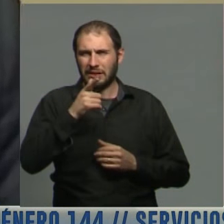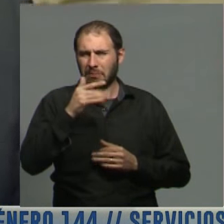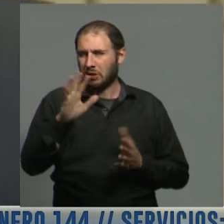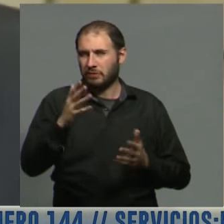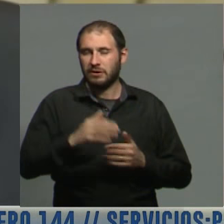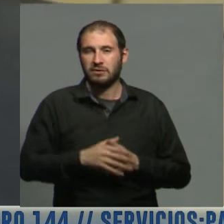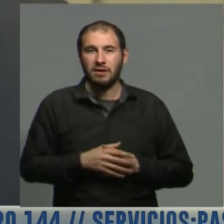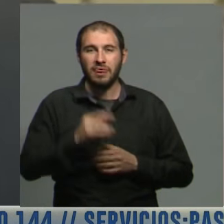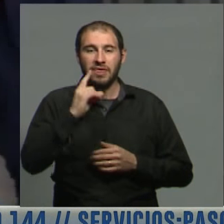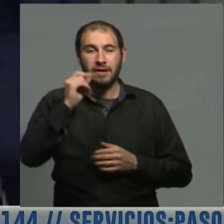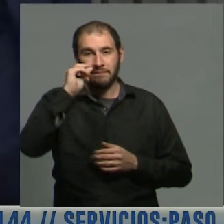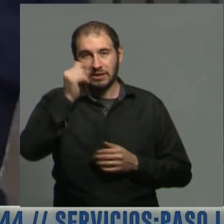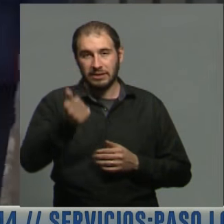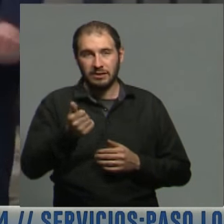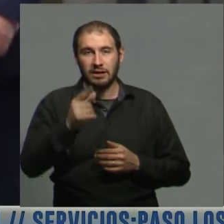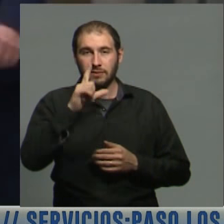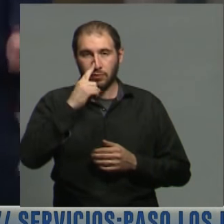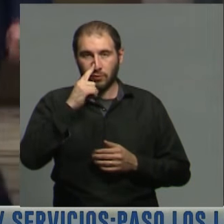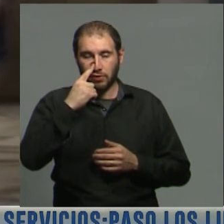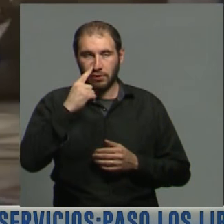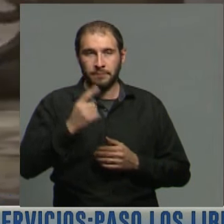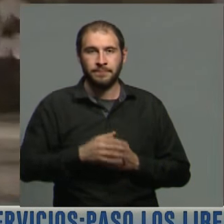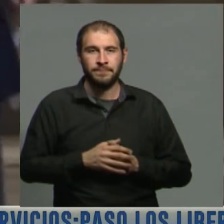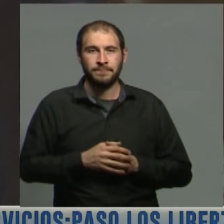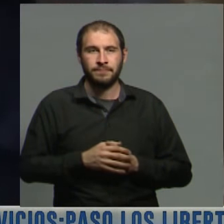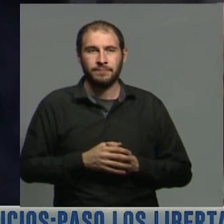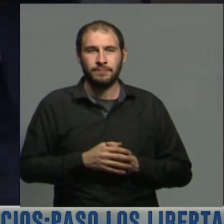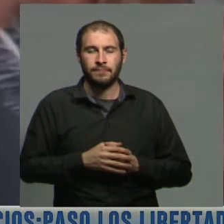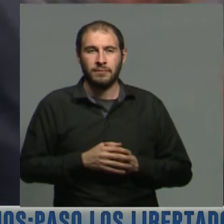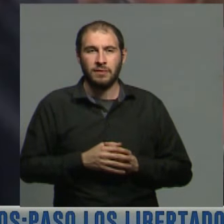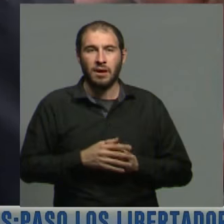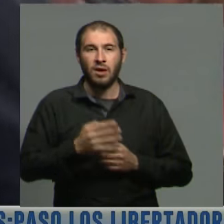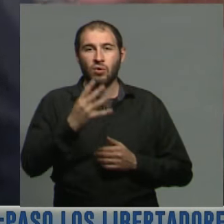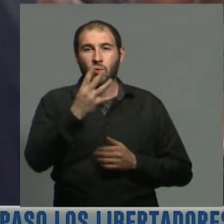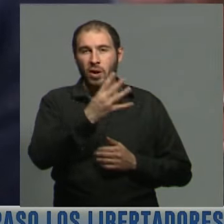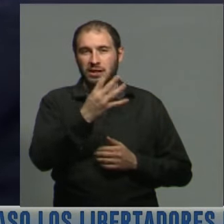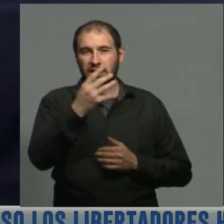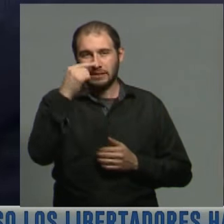mal, el día 26 de junio, en el cual el